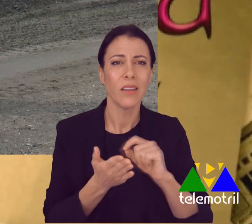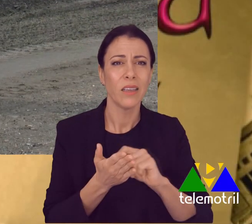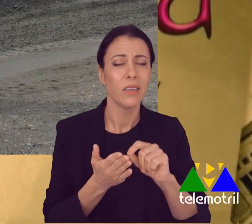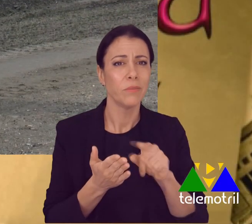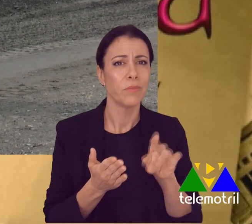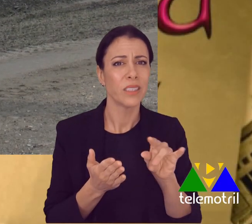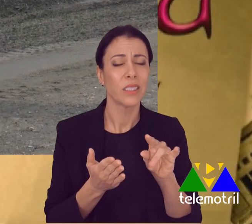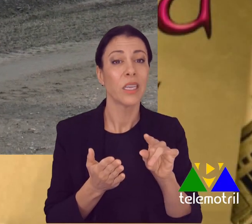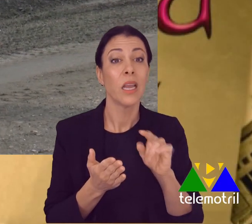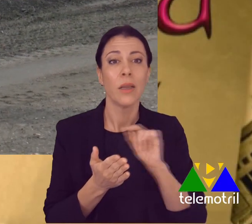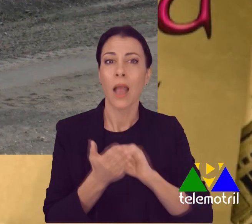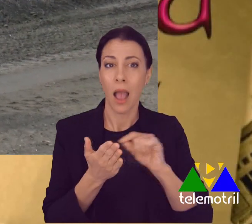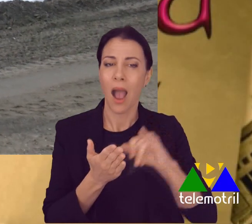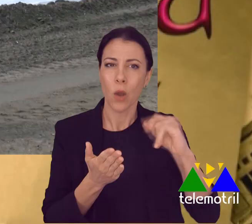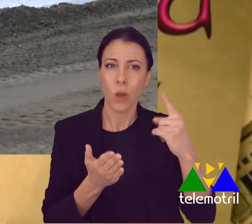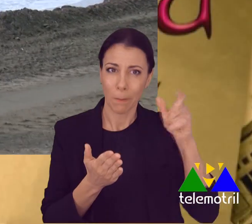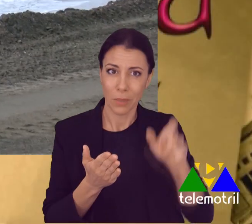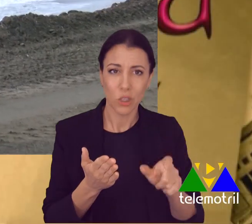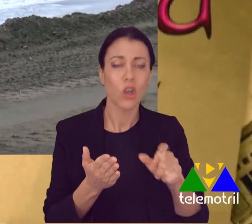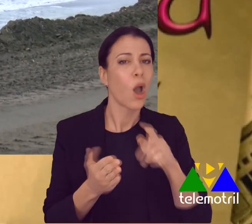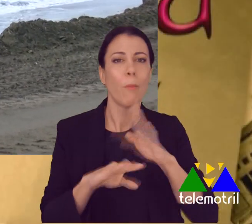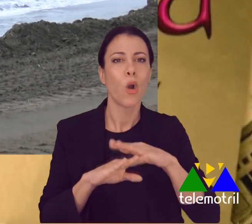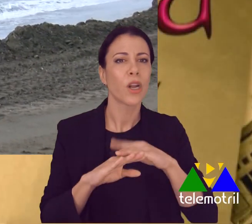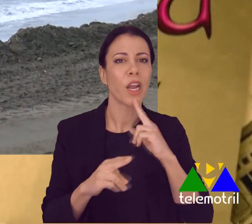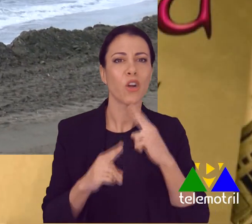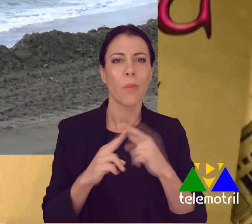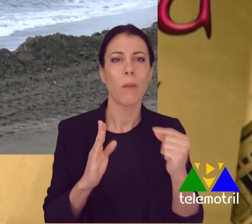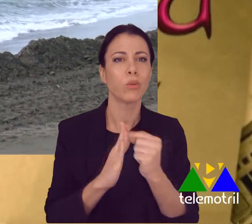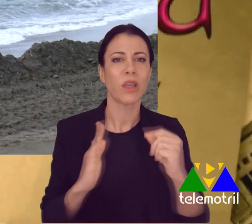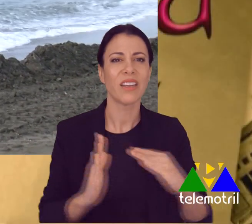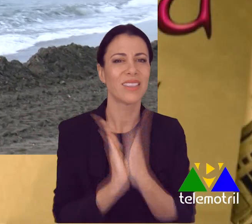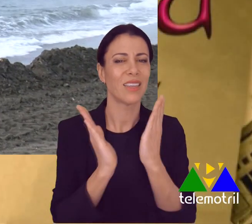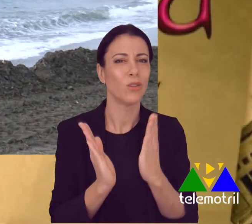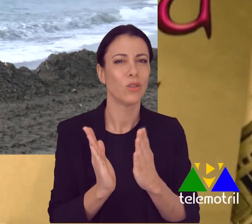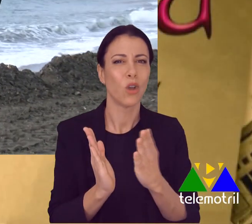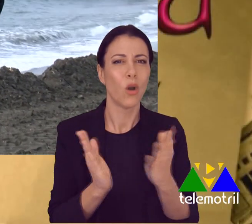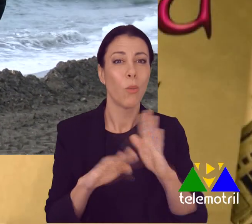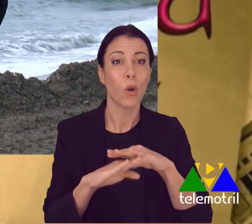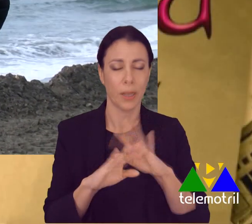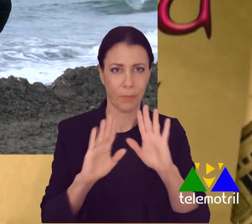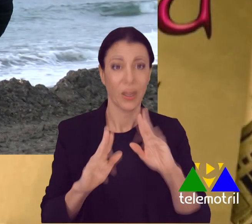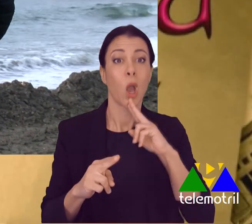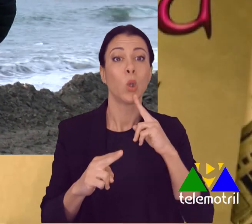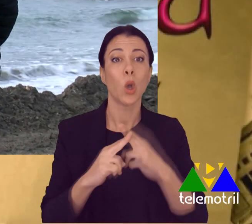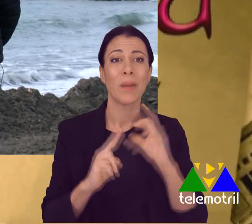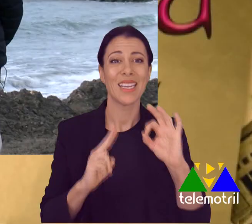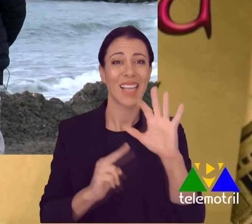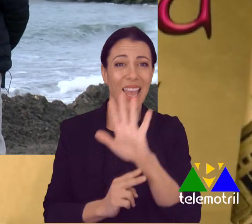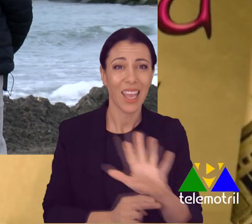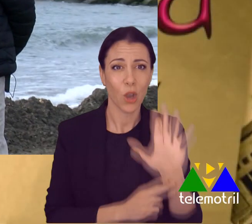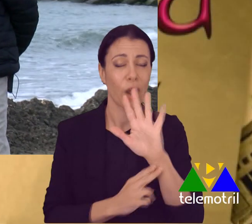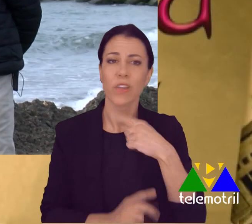él escribe, la punta, por qué le pusieron a esto la Punta del Santo, ¿no? Que es un nombre geográfico que